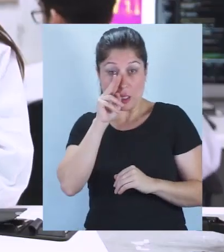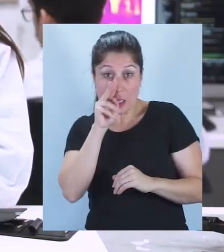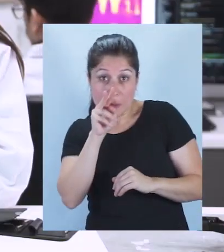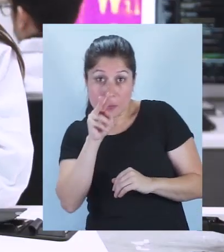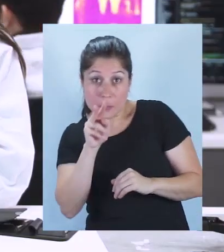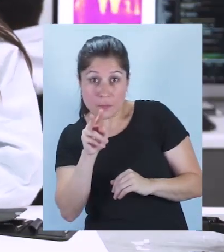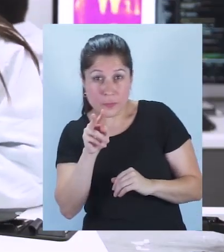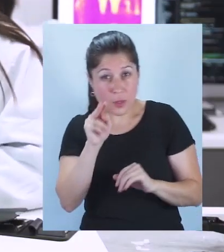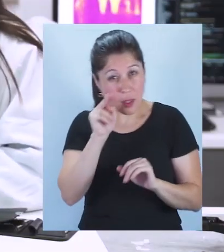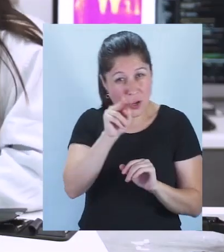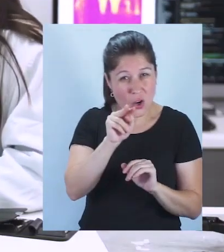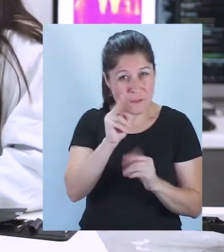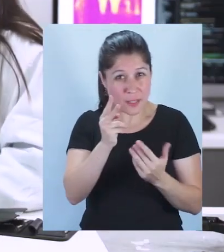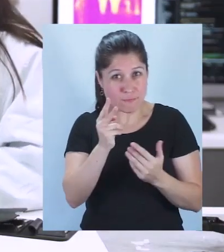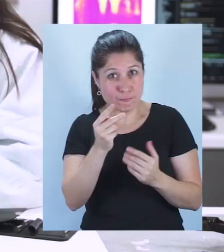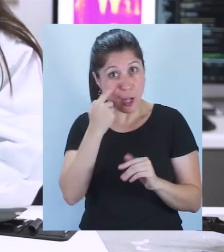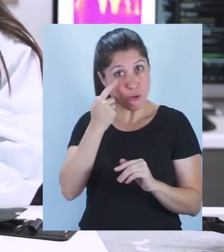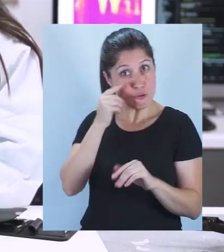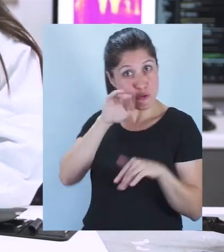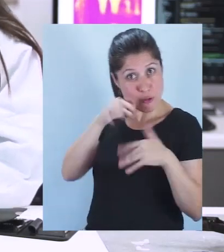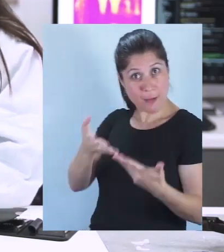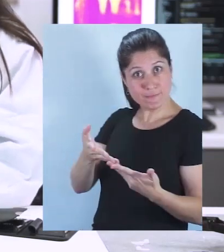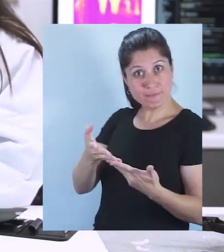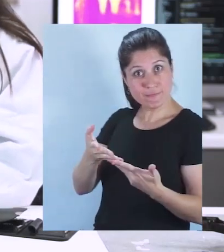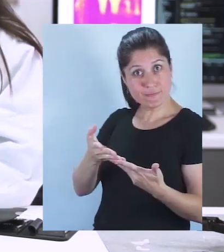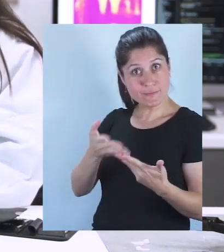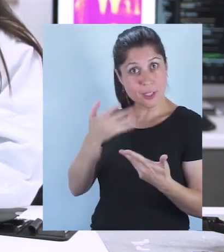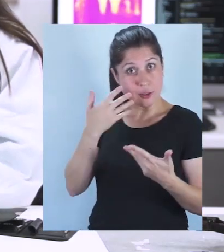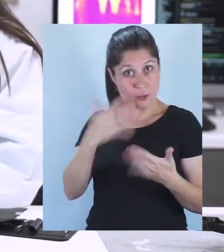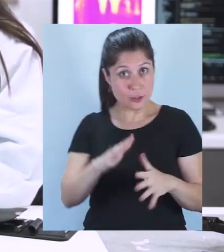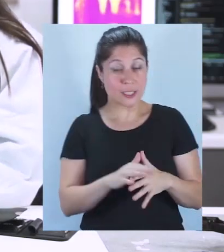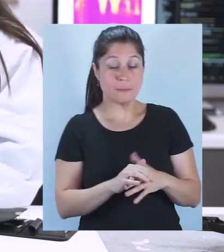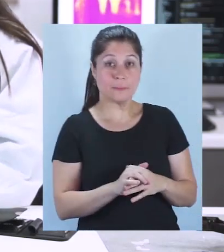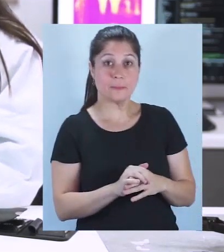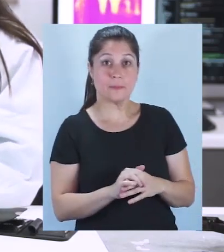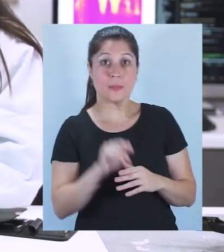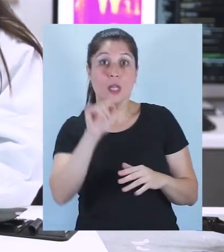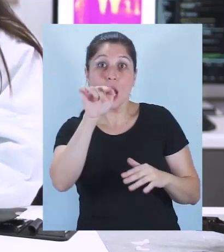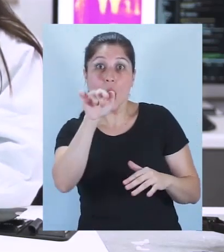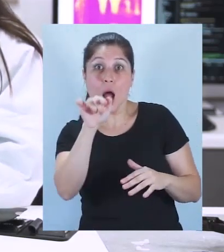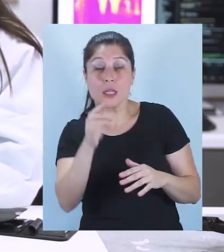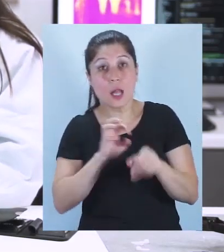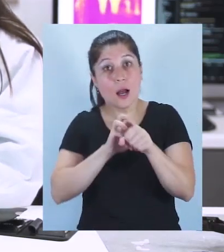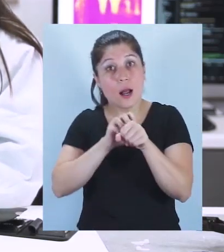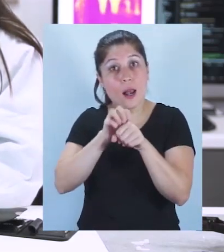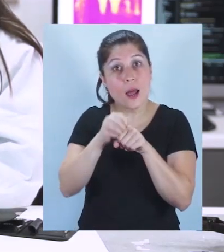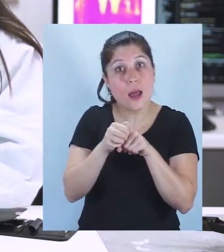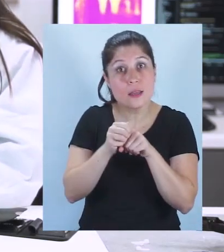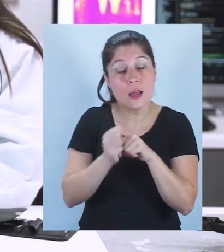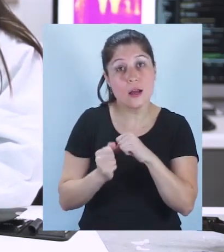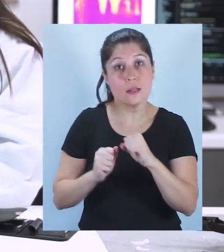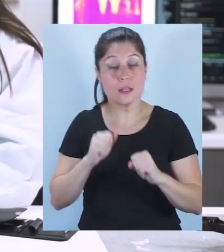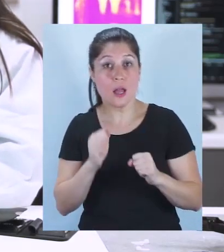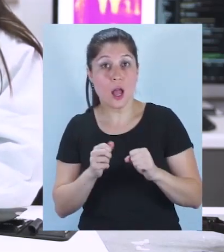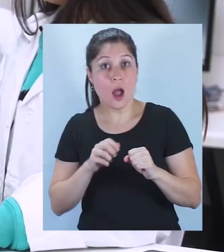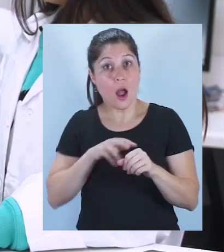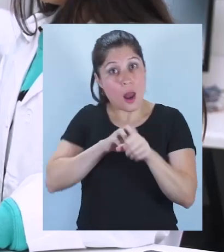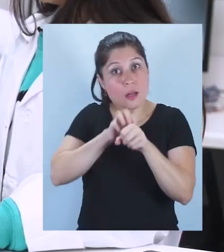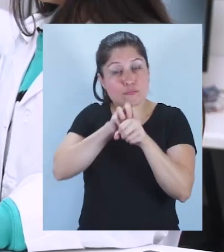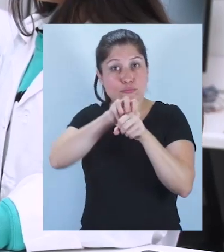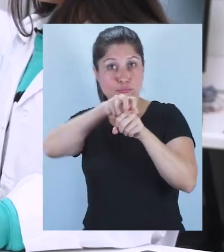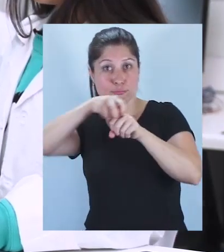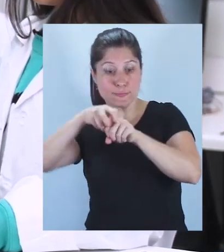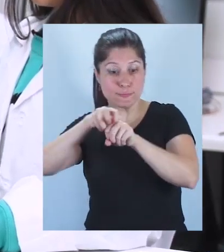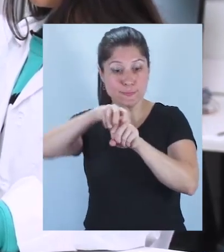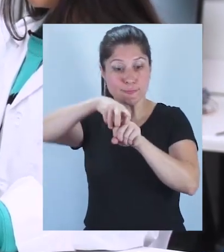Está a punto de partir. Y ahí no ve. ¿Te das cuenta que no nos reconoció? Sí. Entonces ahí está la araña. Se está moviendo. Está